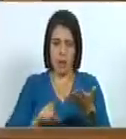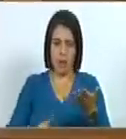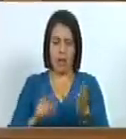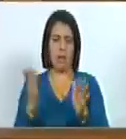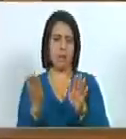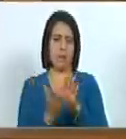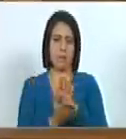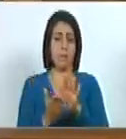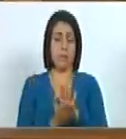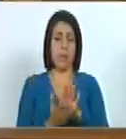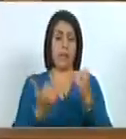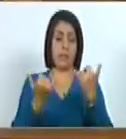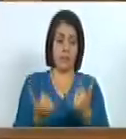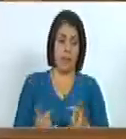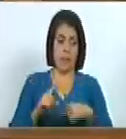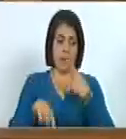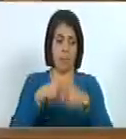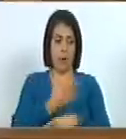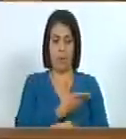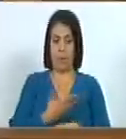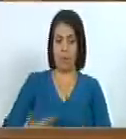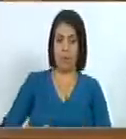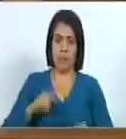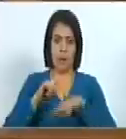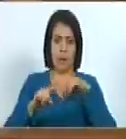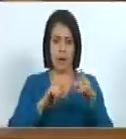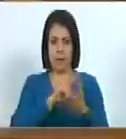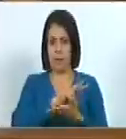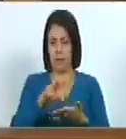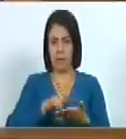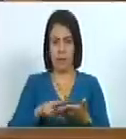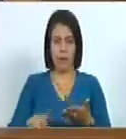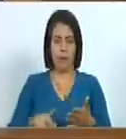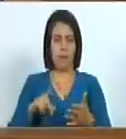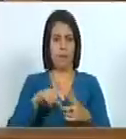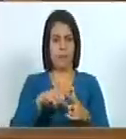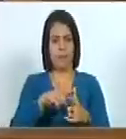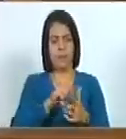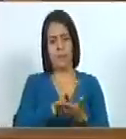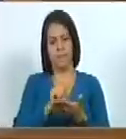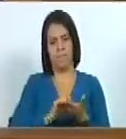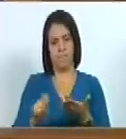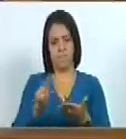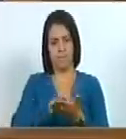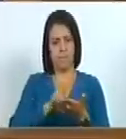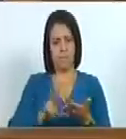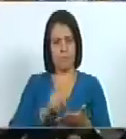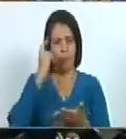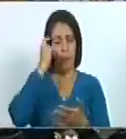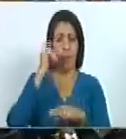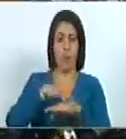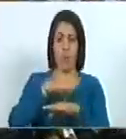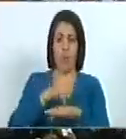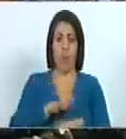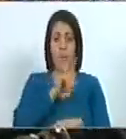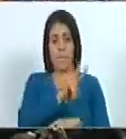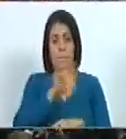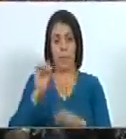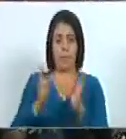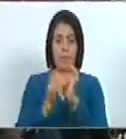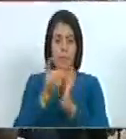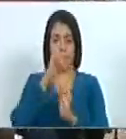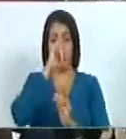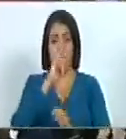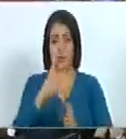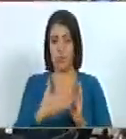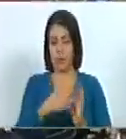anexa. Acto seguido, el presidente ordenó dar lectura del acta de la sesión ordinaria del día jueves 20 de abril